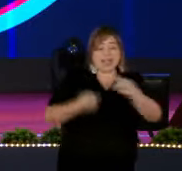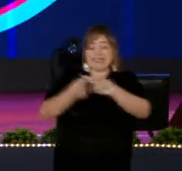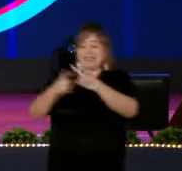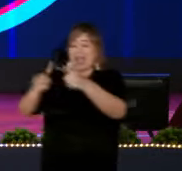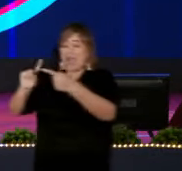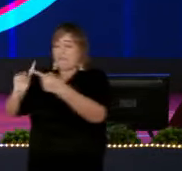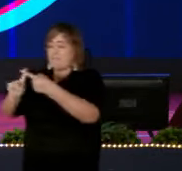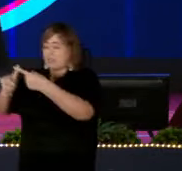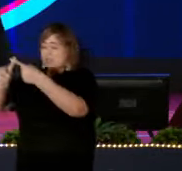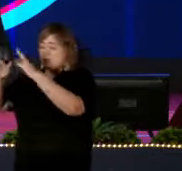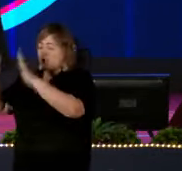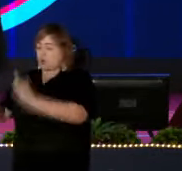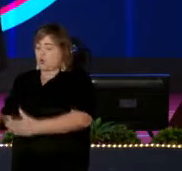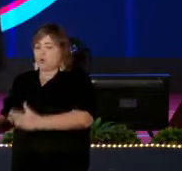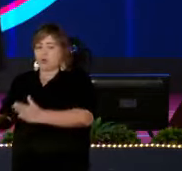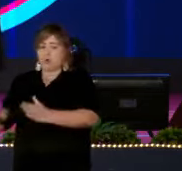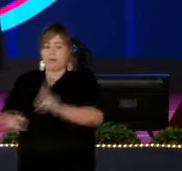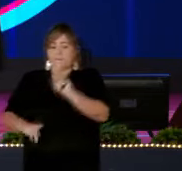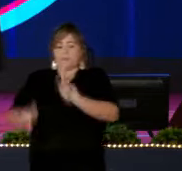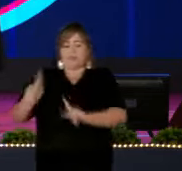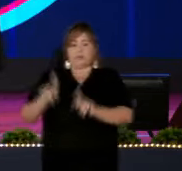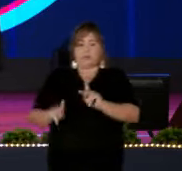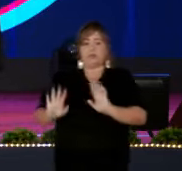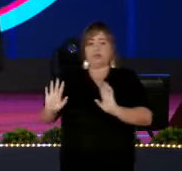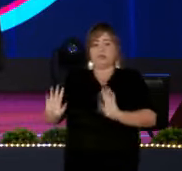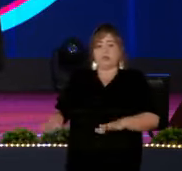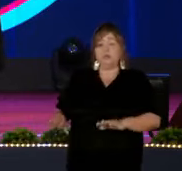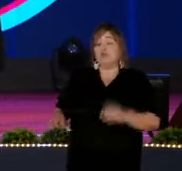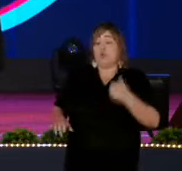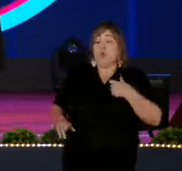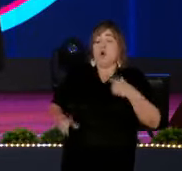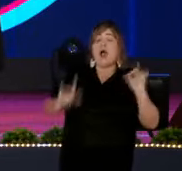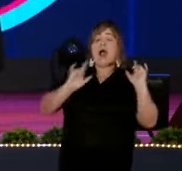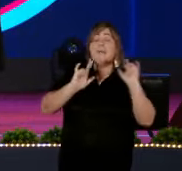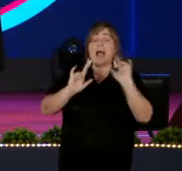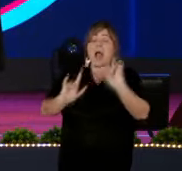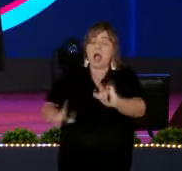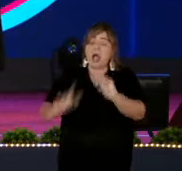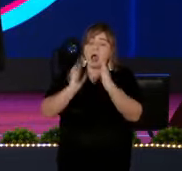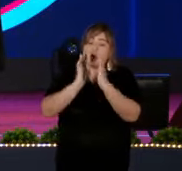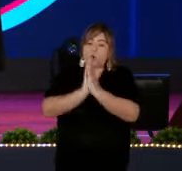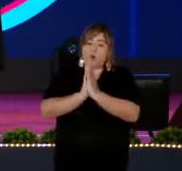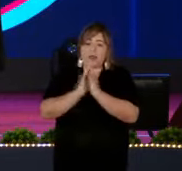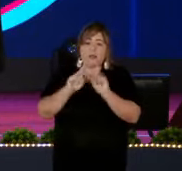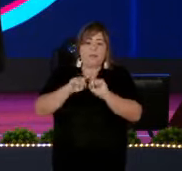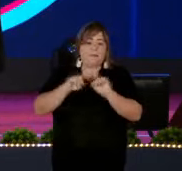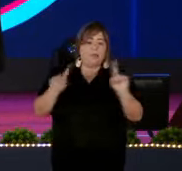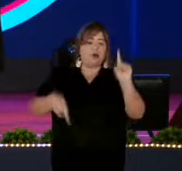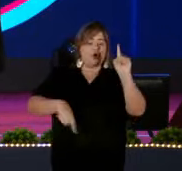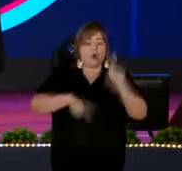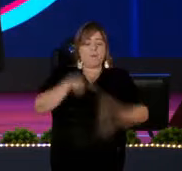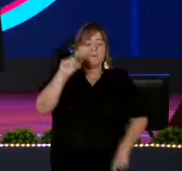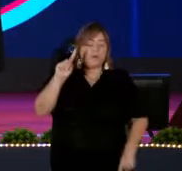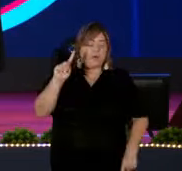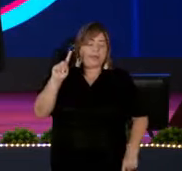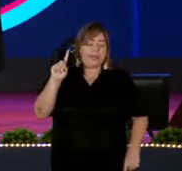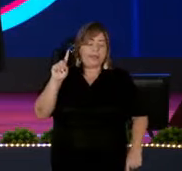vamos a hablarlo así. Hay gente que no las vas a odiar, vas a amarlas, vas a orar por ellas, pero no añaden nada a tu